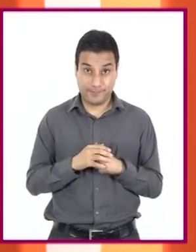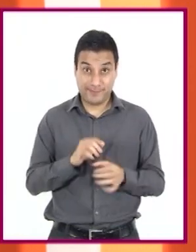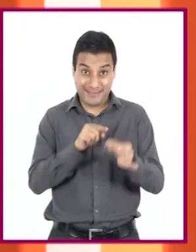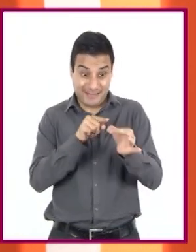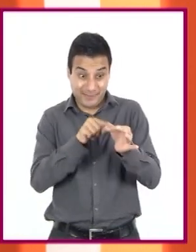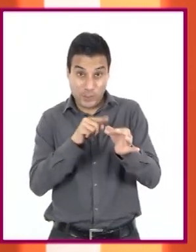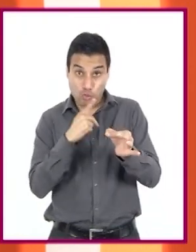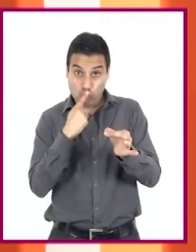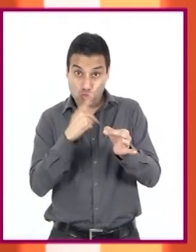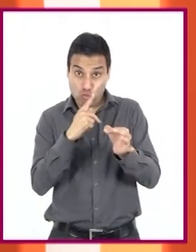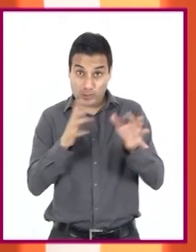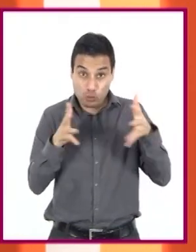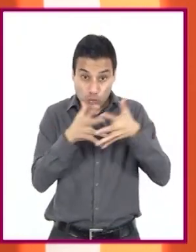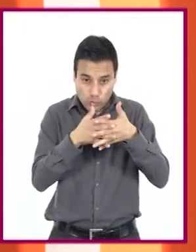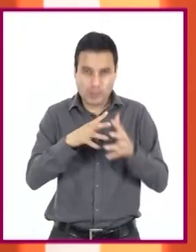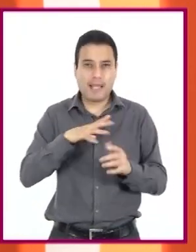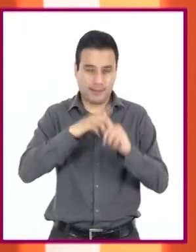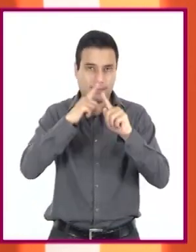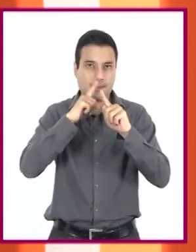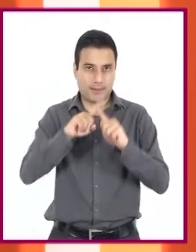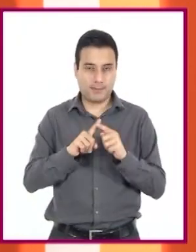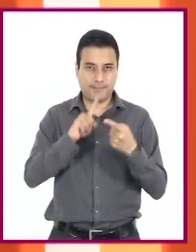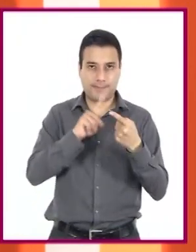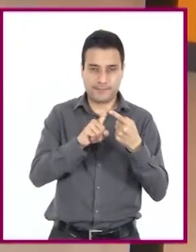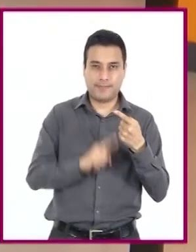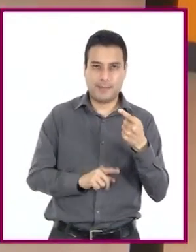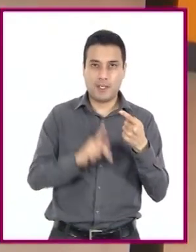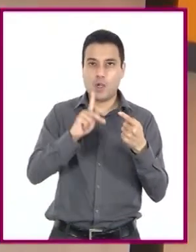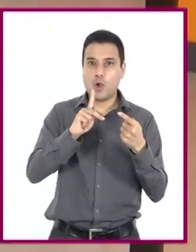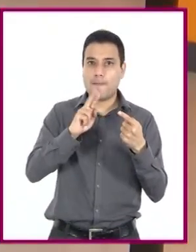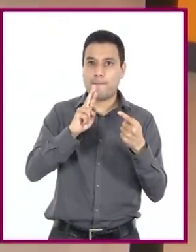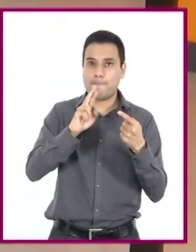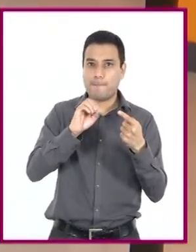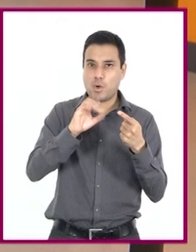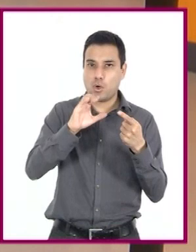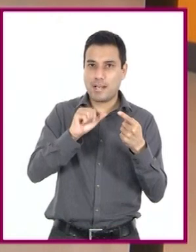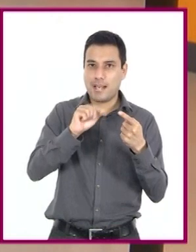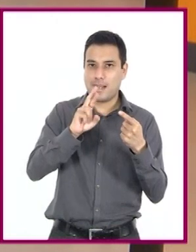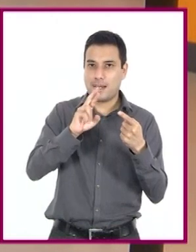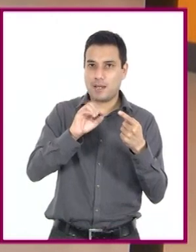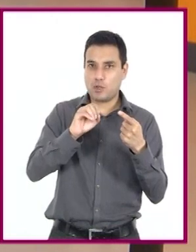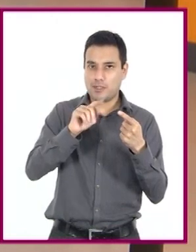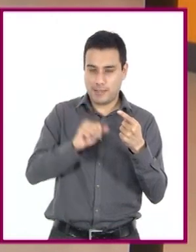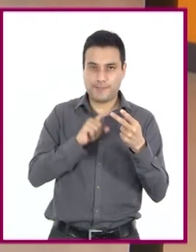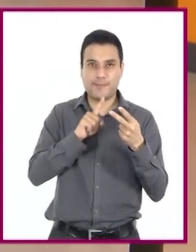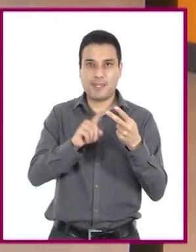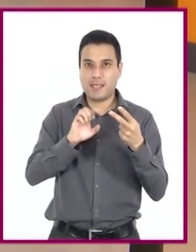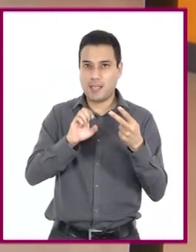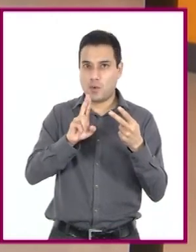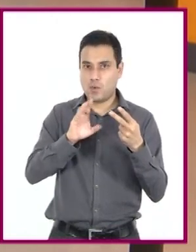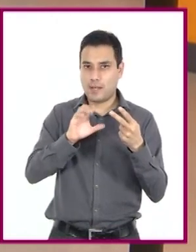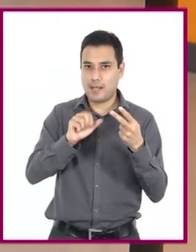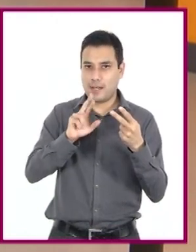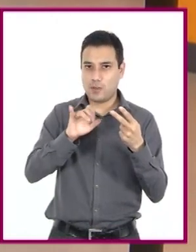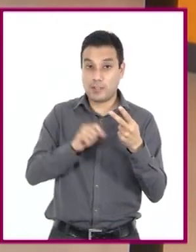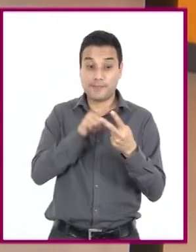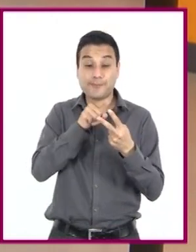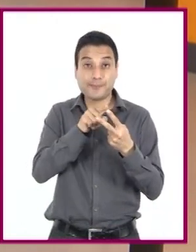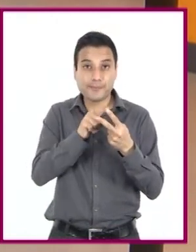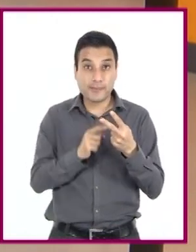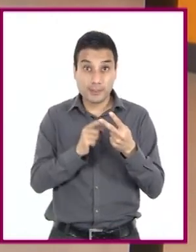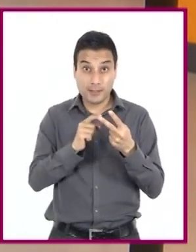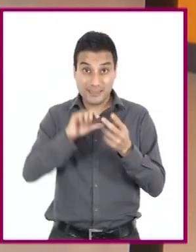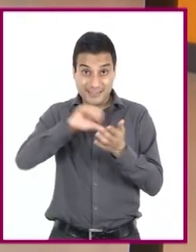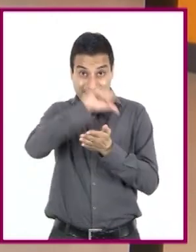podemos clasificar en procariota y eucariota. Las células procariotas no tienen un